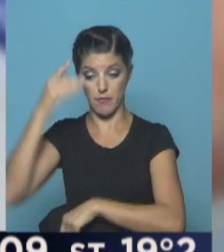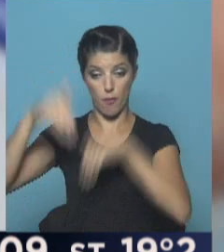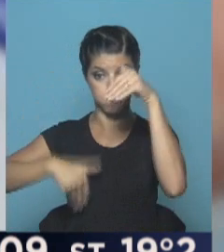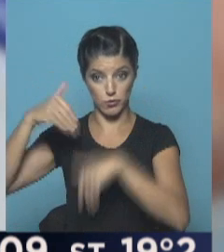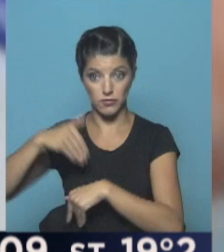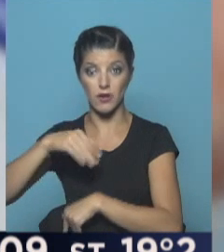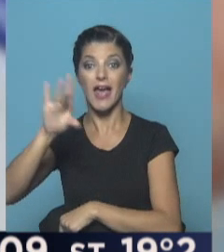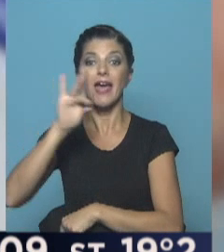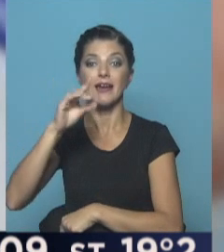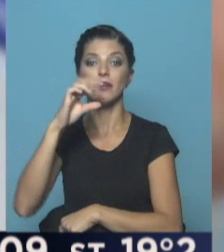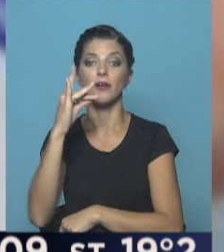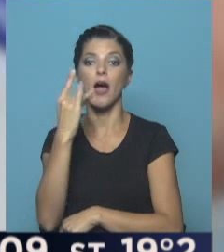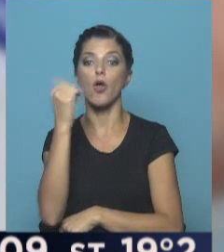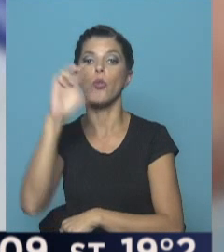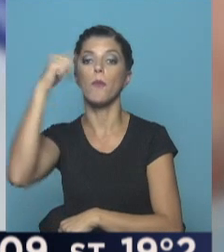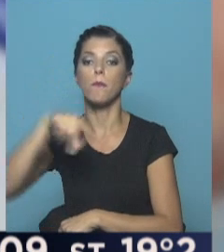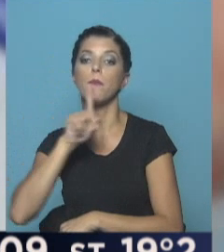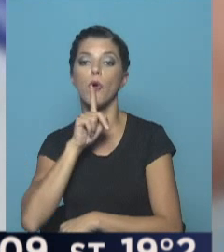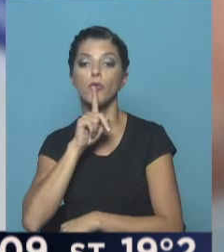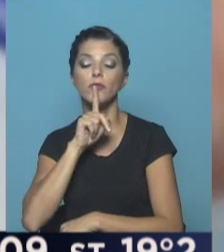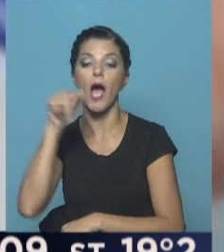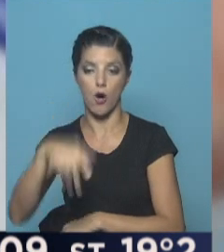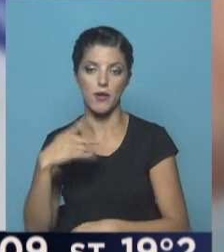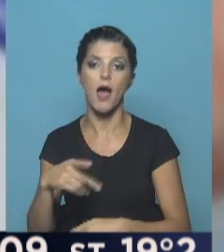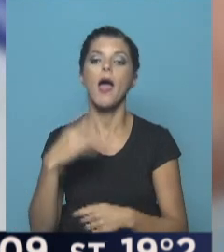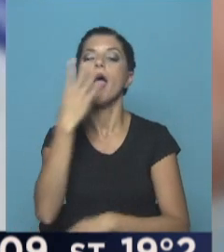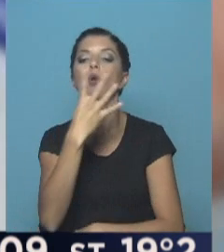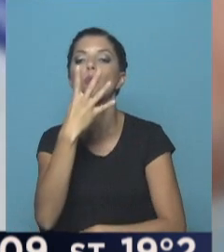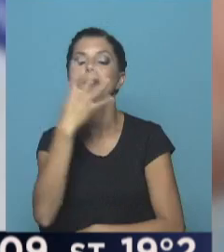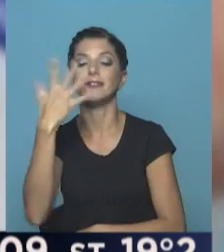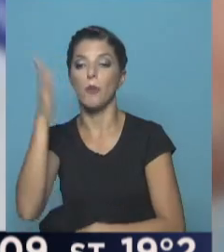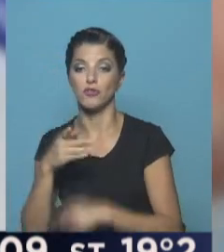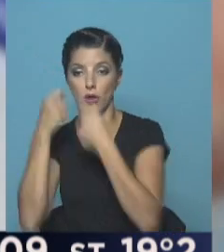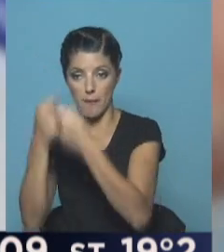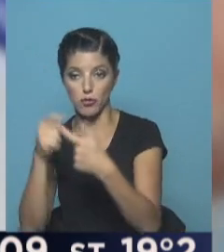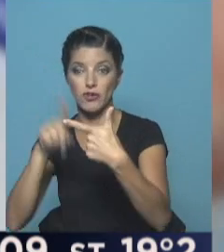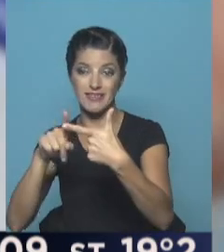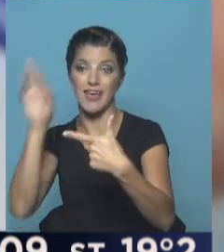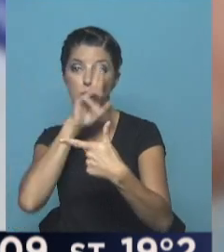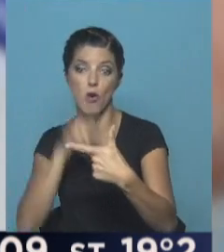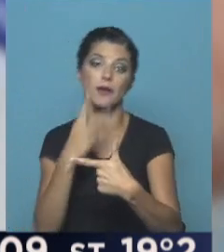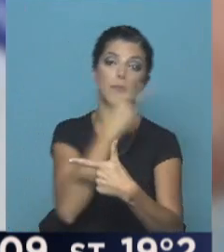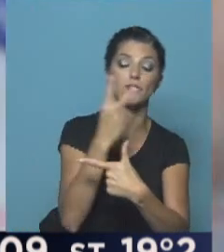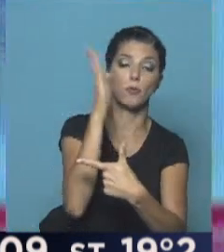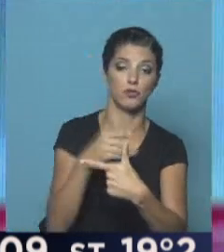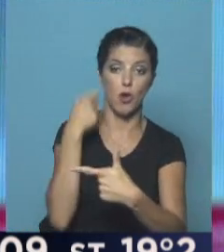por Dupont van a tirar sus votos o darle sus votos, el 45% a Le Pen y el 22% a Macron.